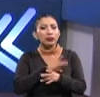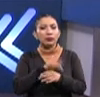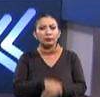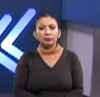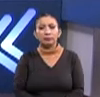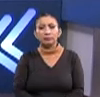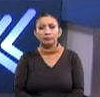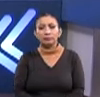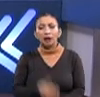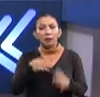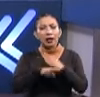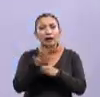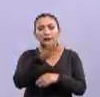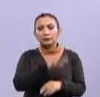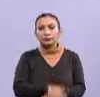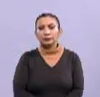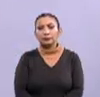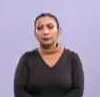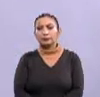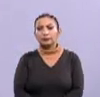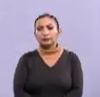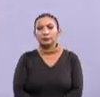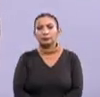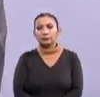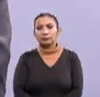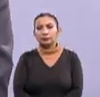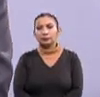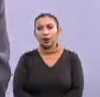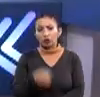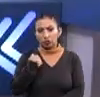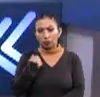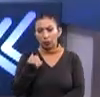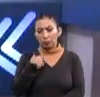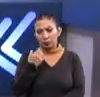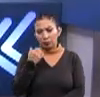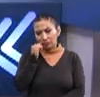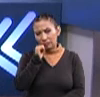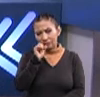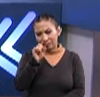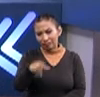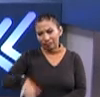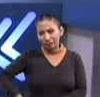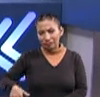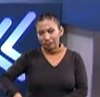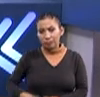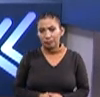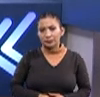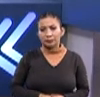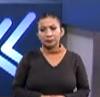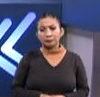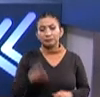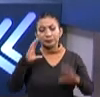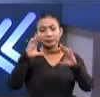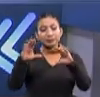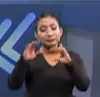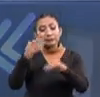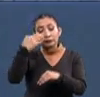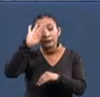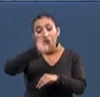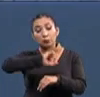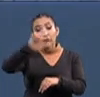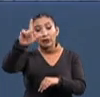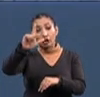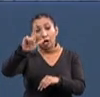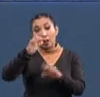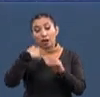¿no? Adentrarse en estos esquemas. Sí, bueno, en mi caso, como habías dicho anteriormente, la enseñanza en Cuba es